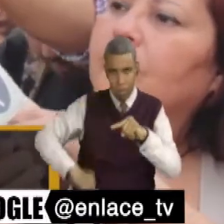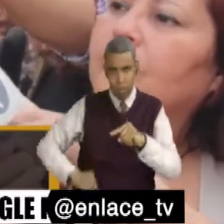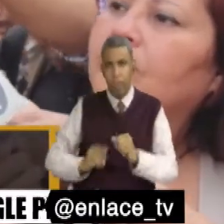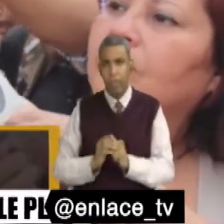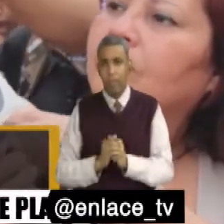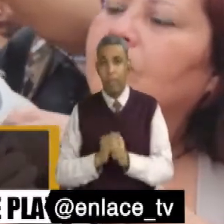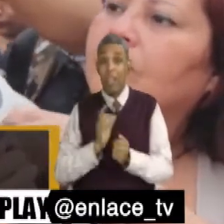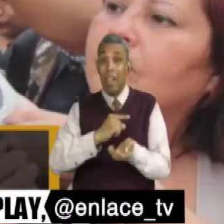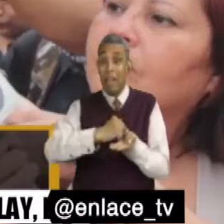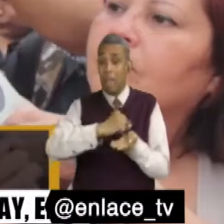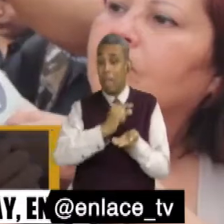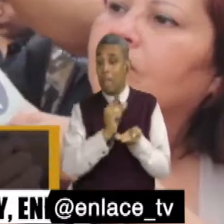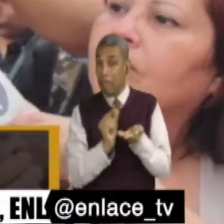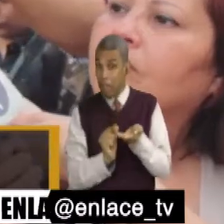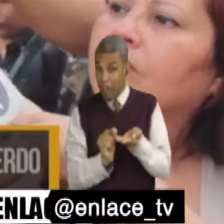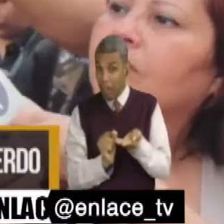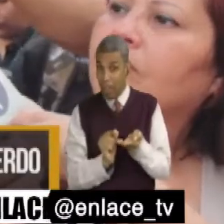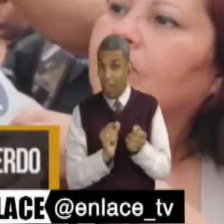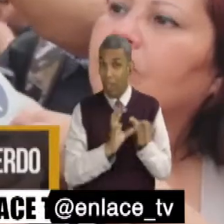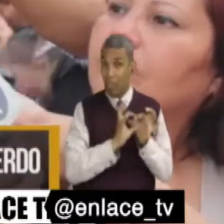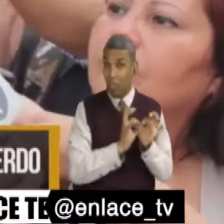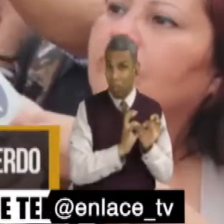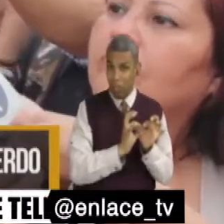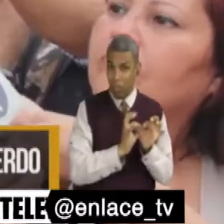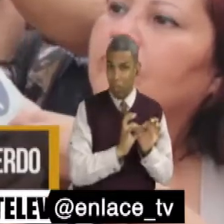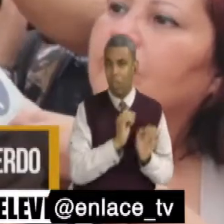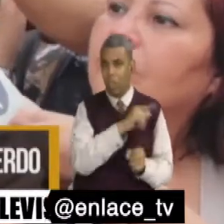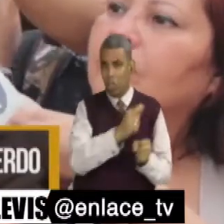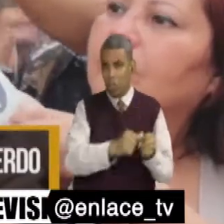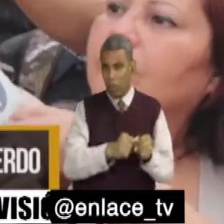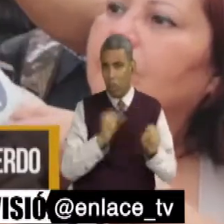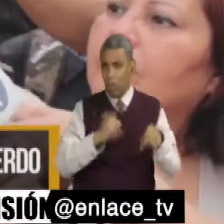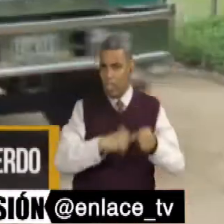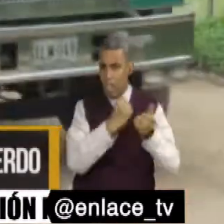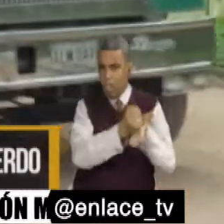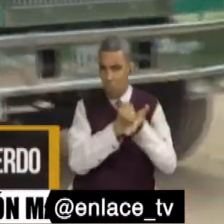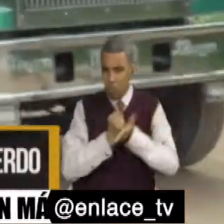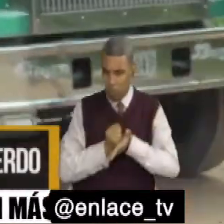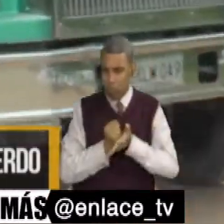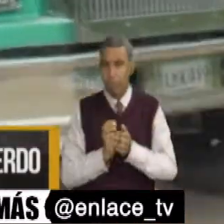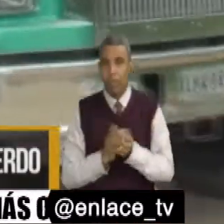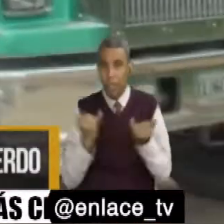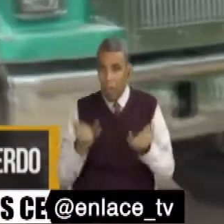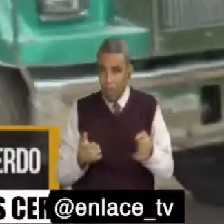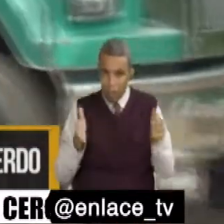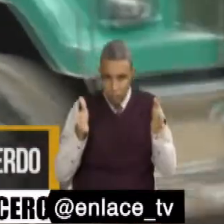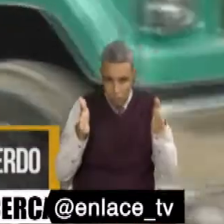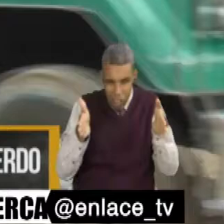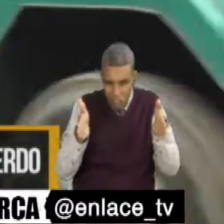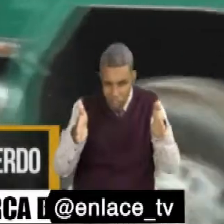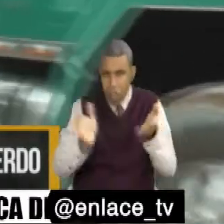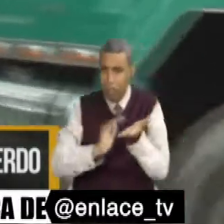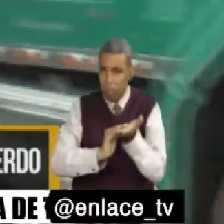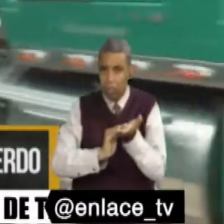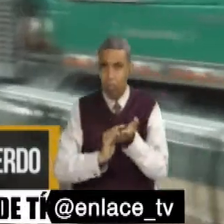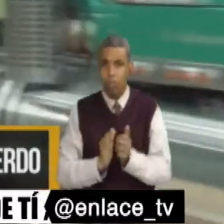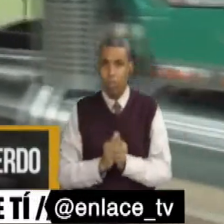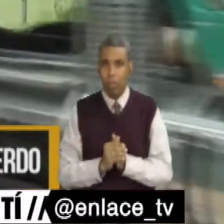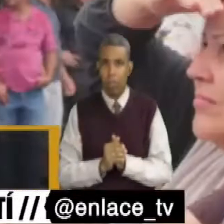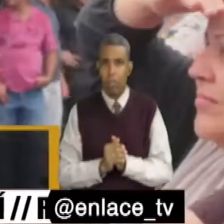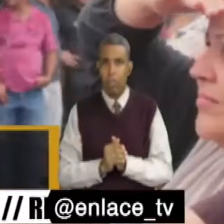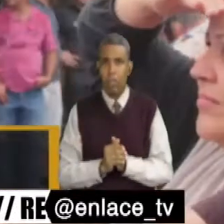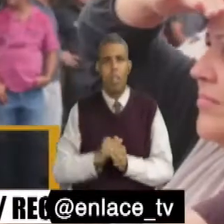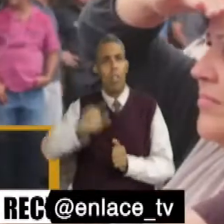ayudando, hay que reconocer. Y eso nos permite salir adelante. Nosotros somos enemigos de ingresar a las ciudades,